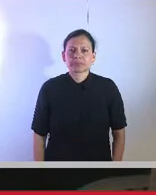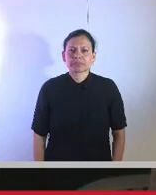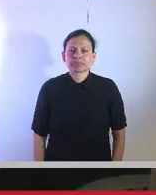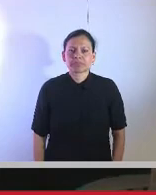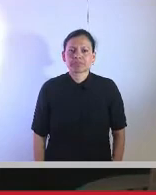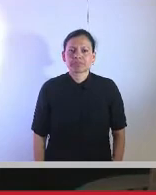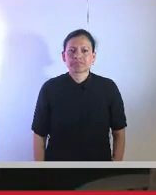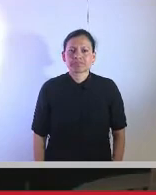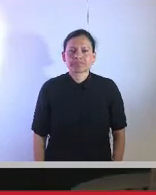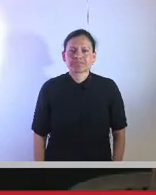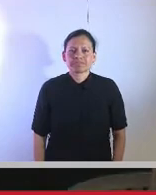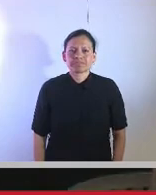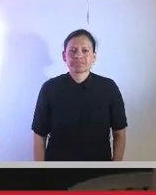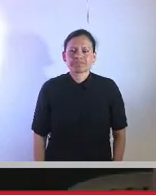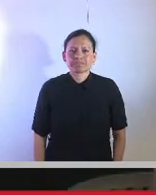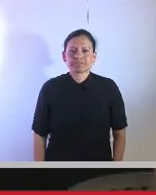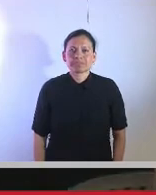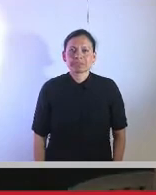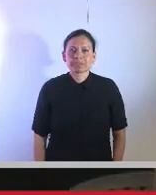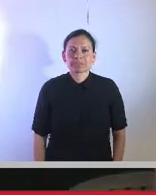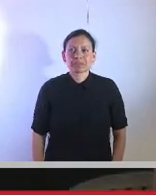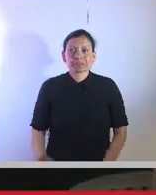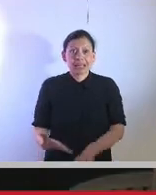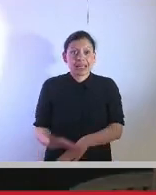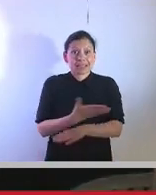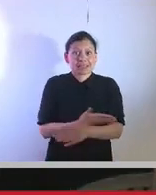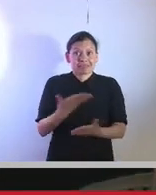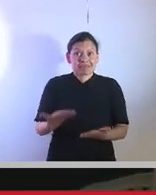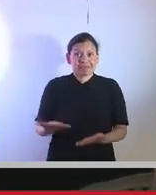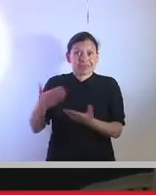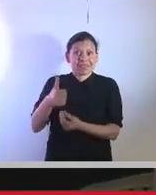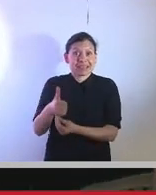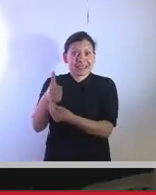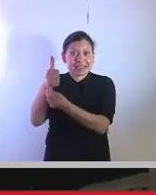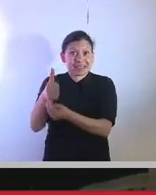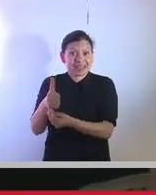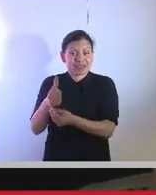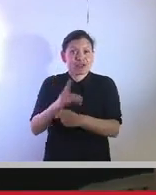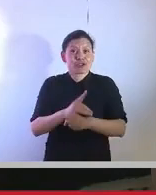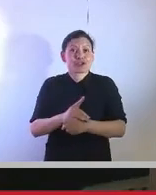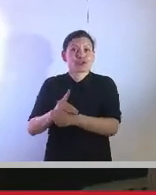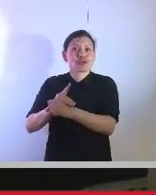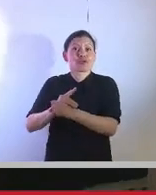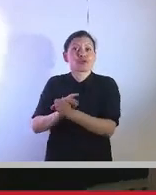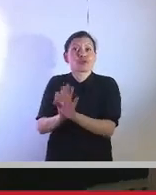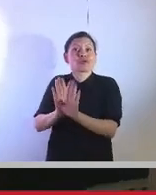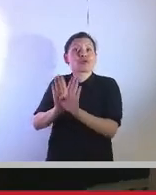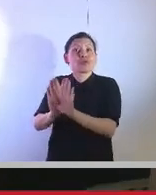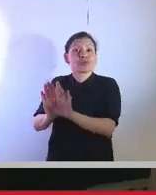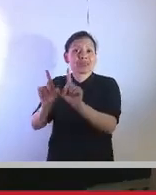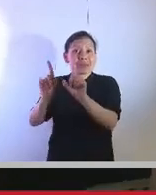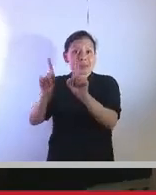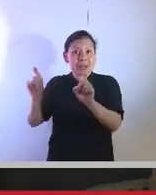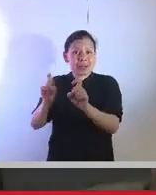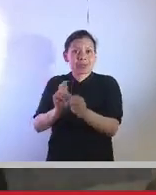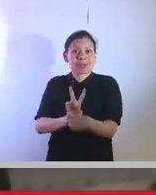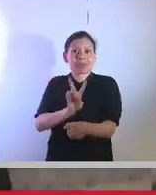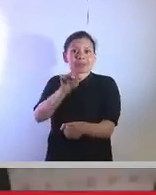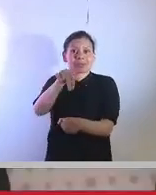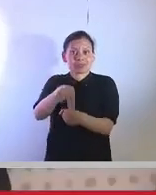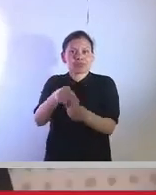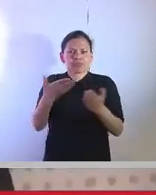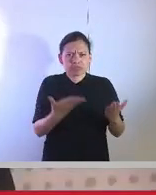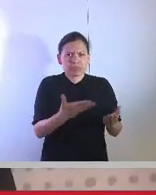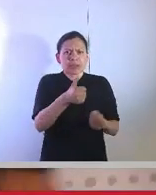Vamos, antes de darle al doctor Carlos Ama de Asuntos Indígenas, está también con nosotros